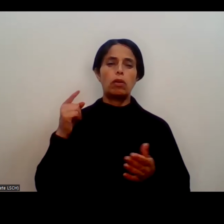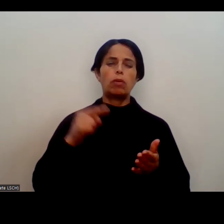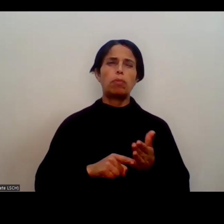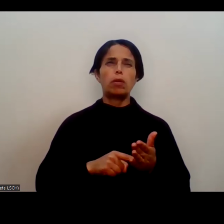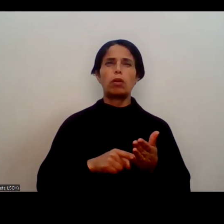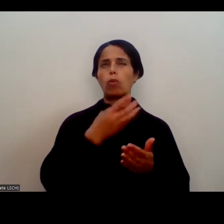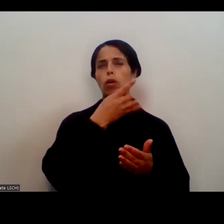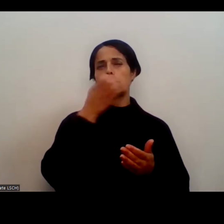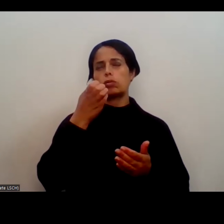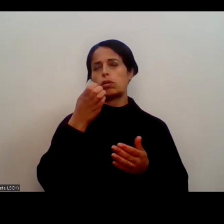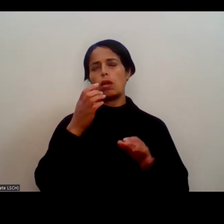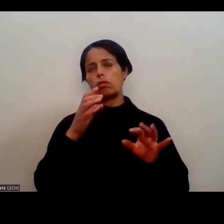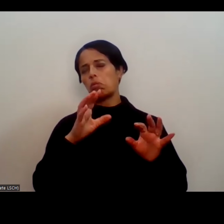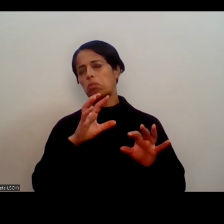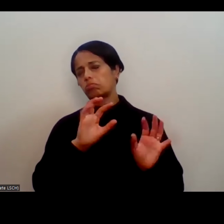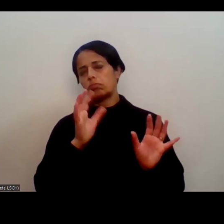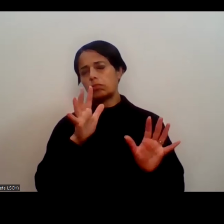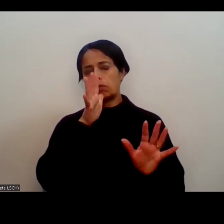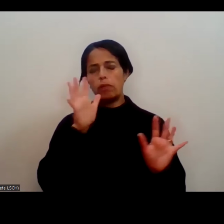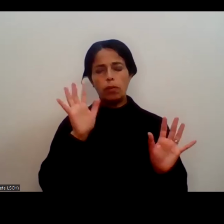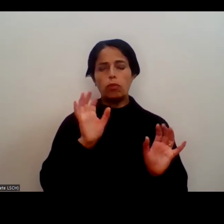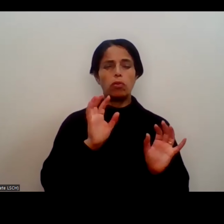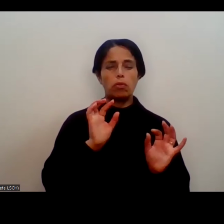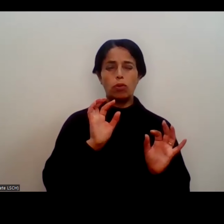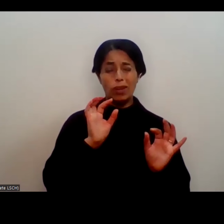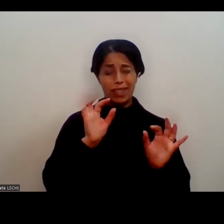1004 y algo, no sabemos exactamente, ¿no?